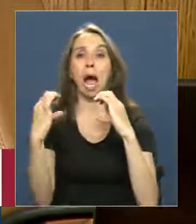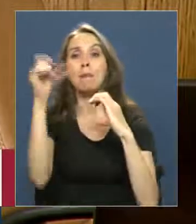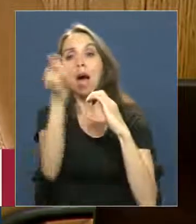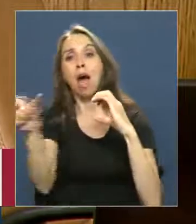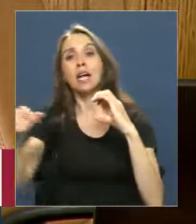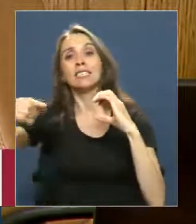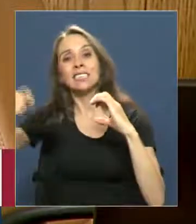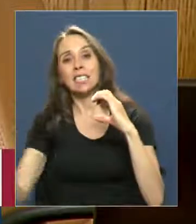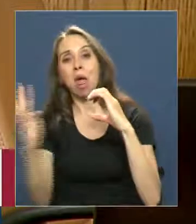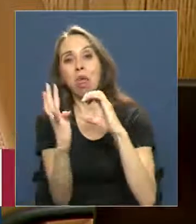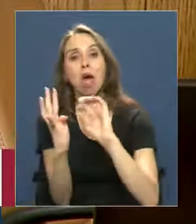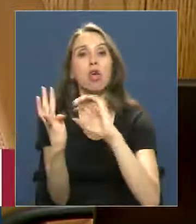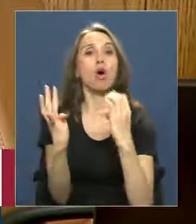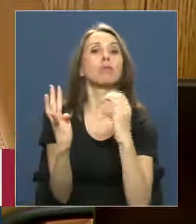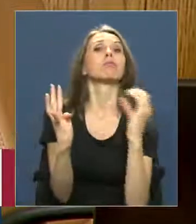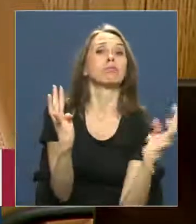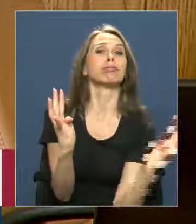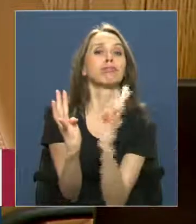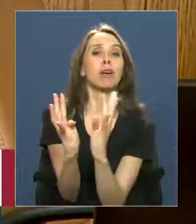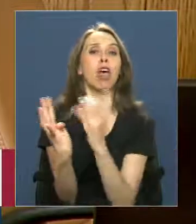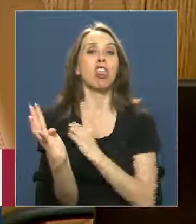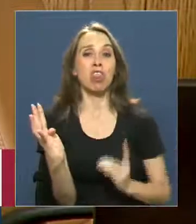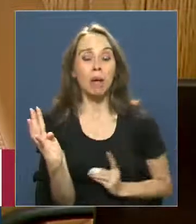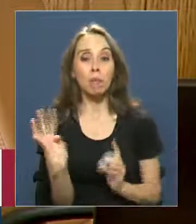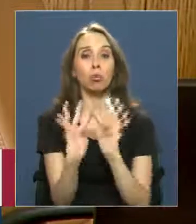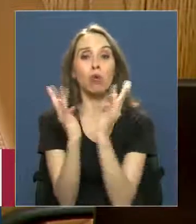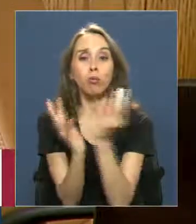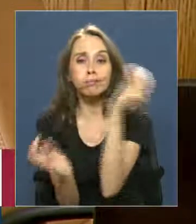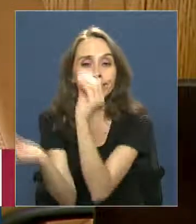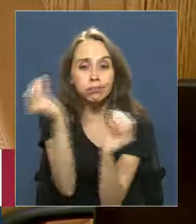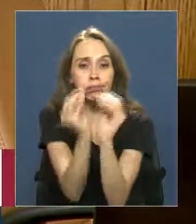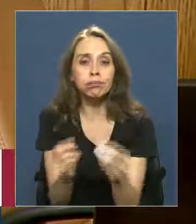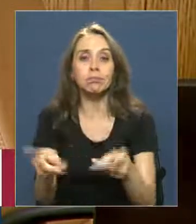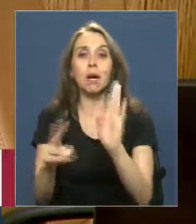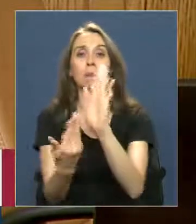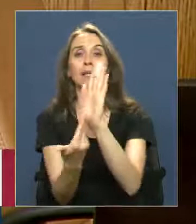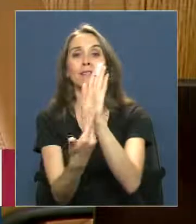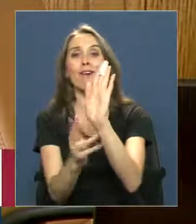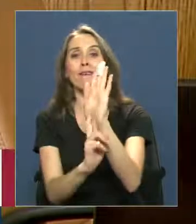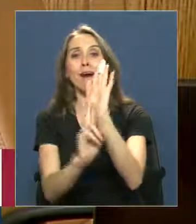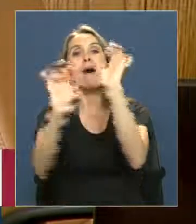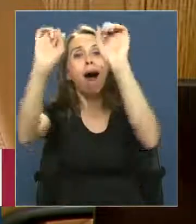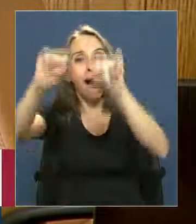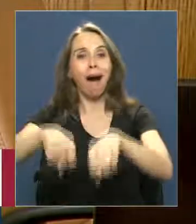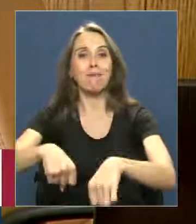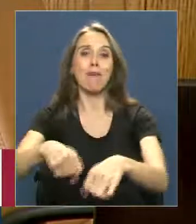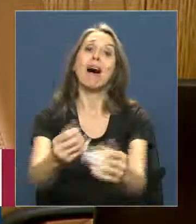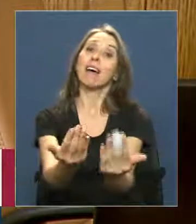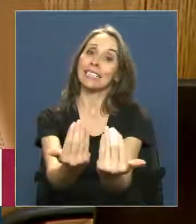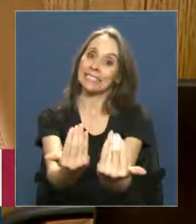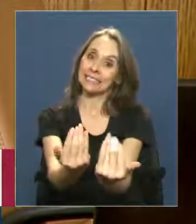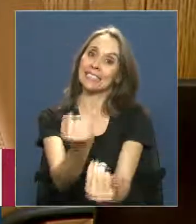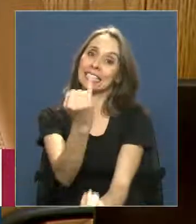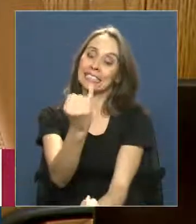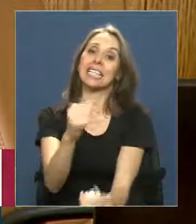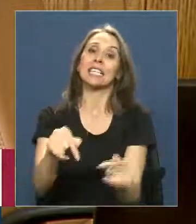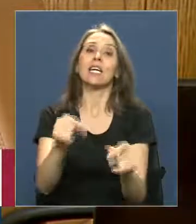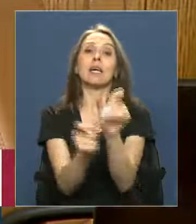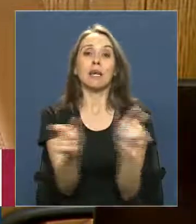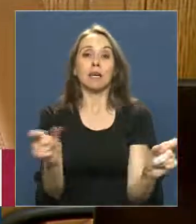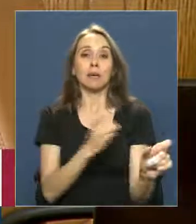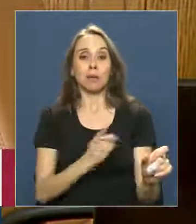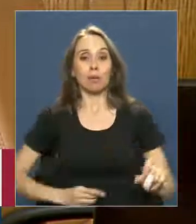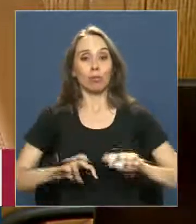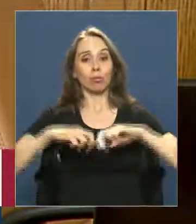senadores como diputado, ha permitido que hoy día tengamos este reglamento aprobado, pero por supuesto que requiere de la ratificación de esta sala y por